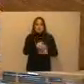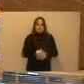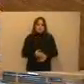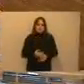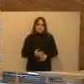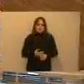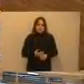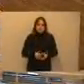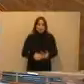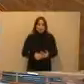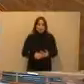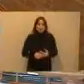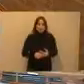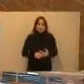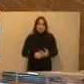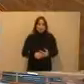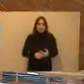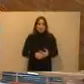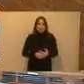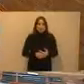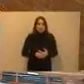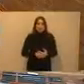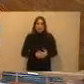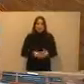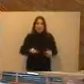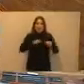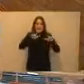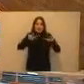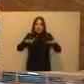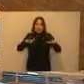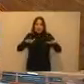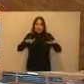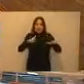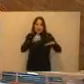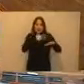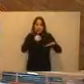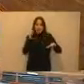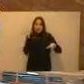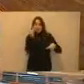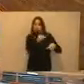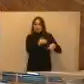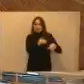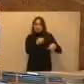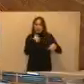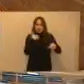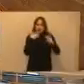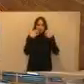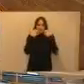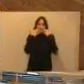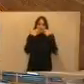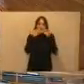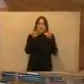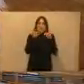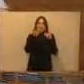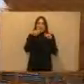Estaba antes, bueno, salía de la sala, ¿no? Y me extrañaba que lo que aquí no se